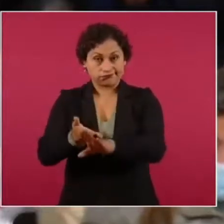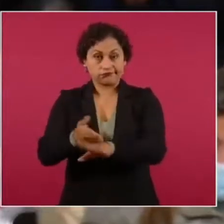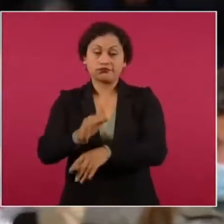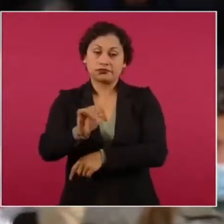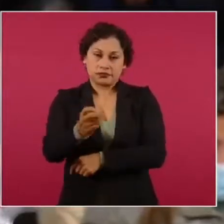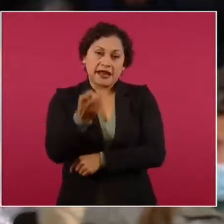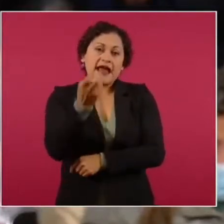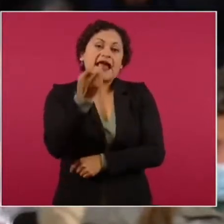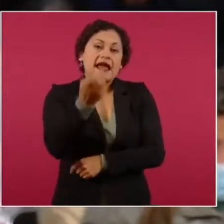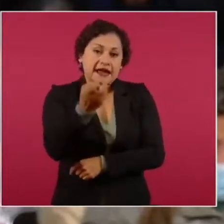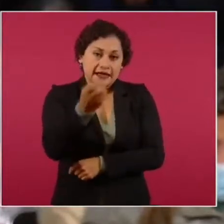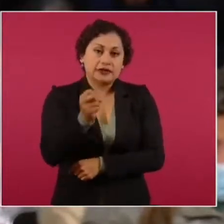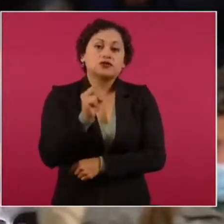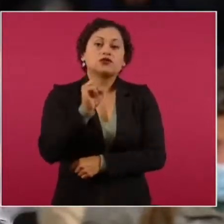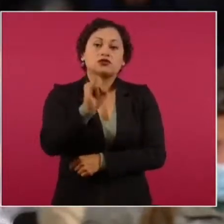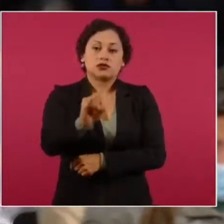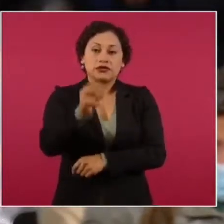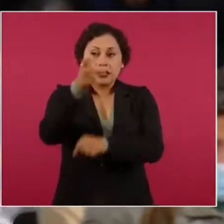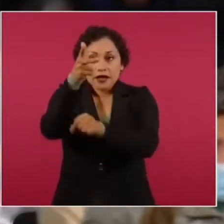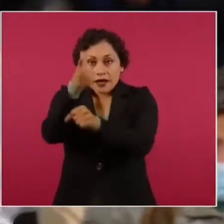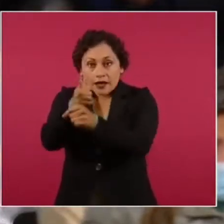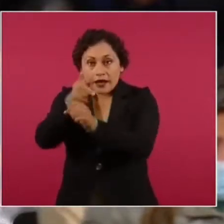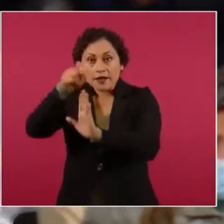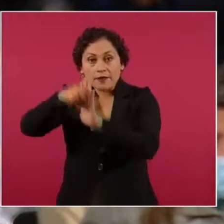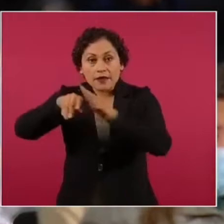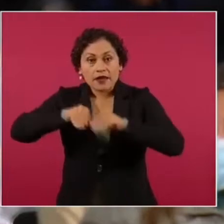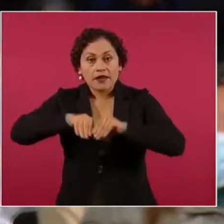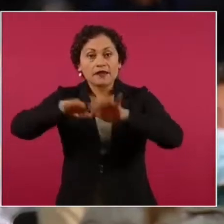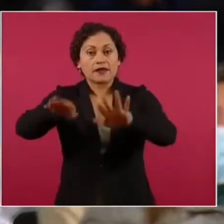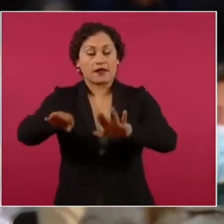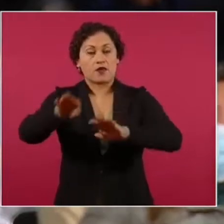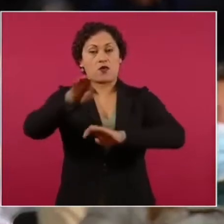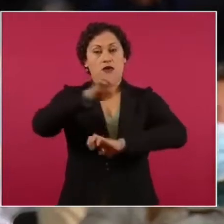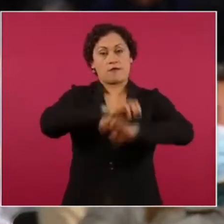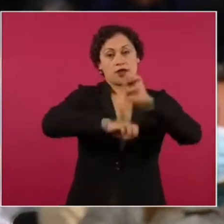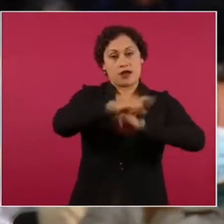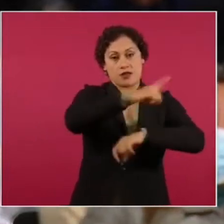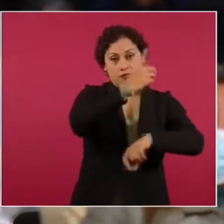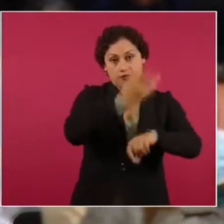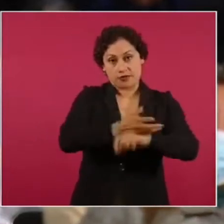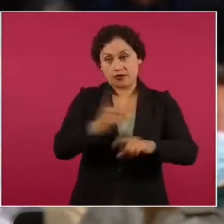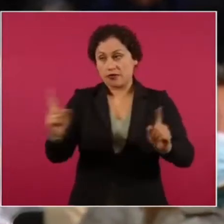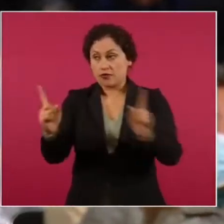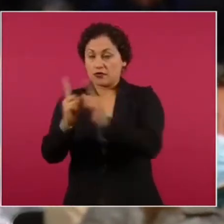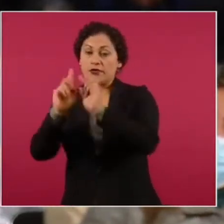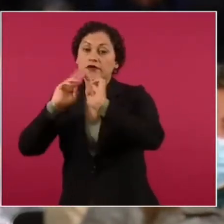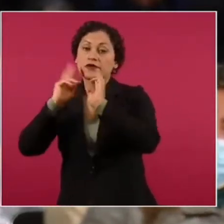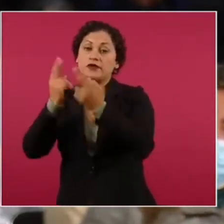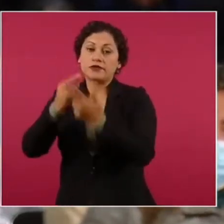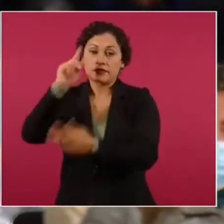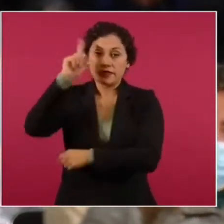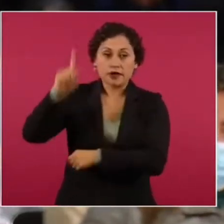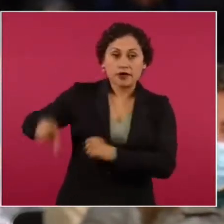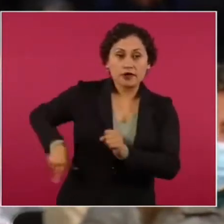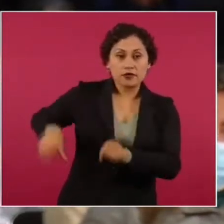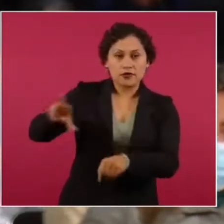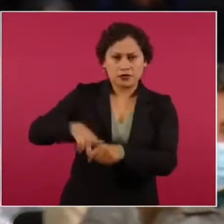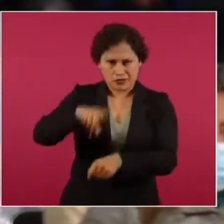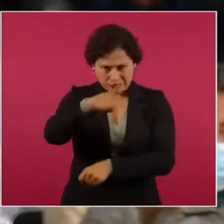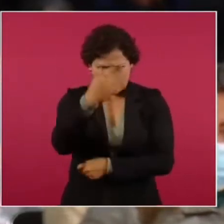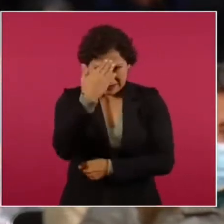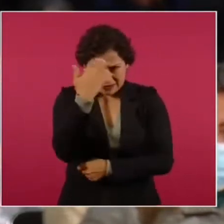el que salió el embajador, Ken Salazar. Si usted estaba enterado sobre esto, puesto que usted solamente pudiera hacer estos